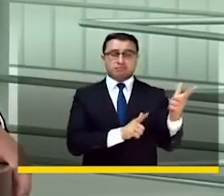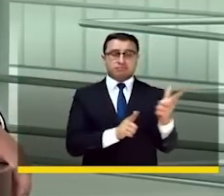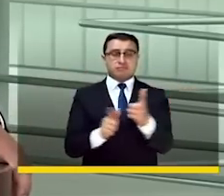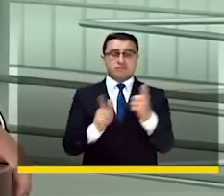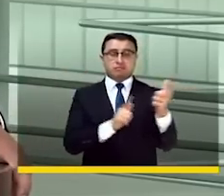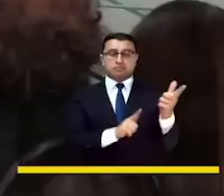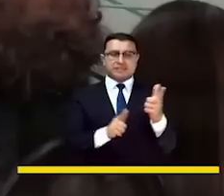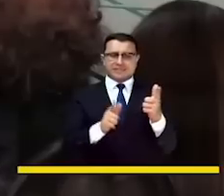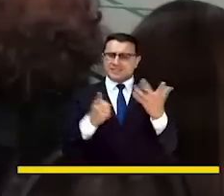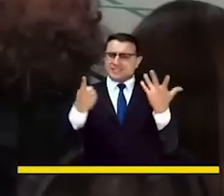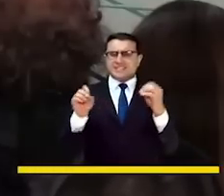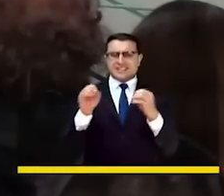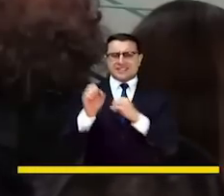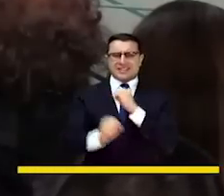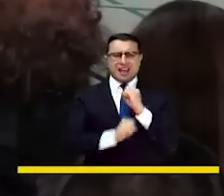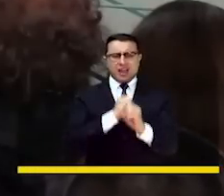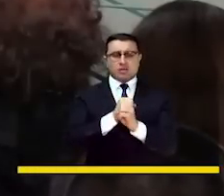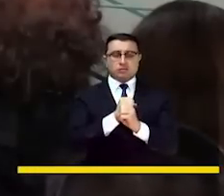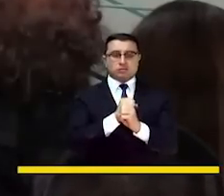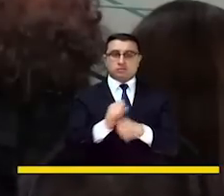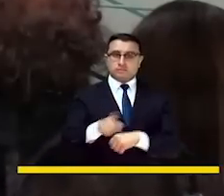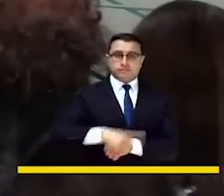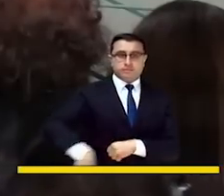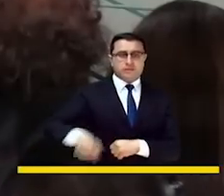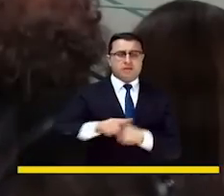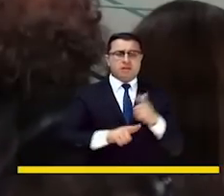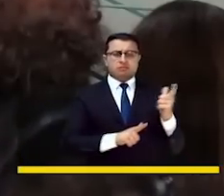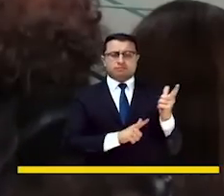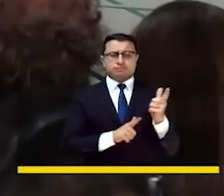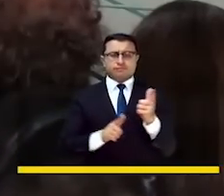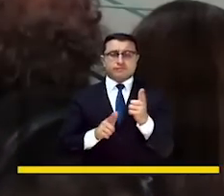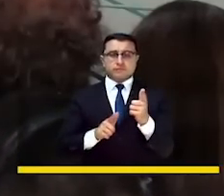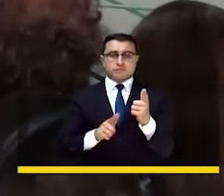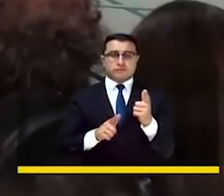cuentas, 60 años exactamente,